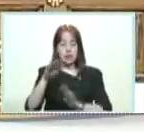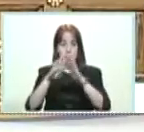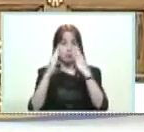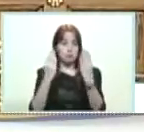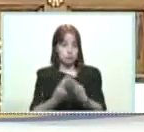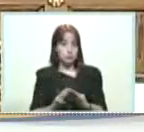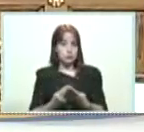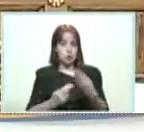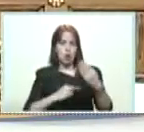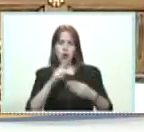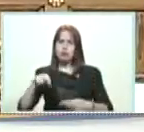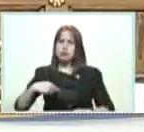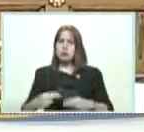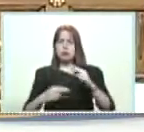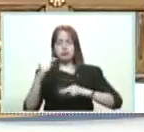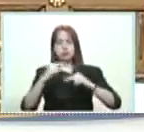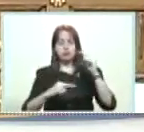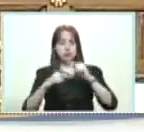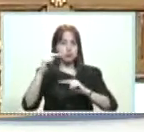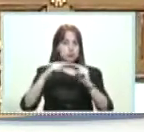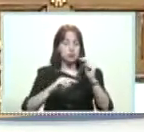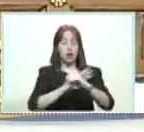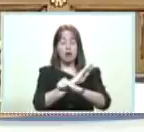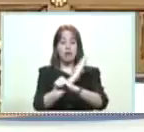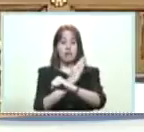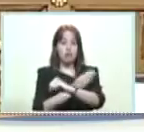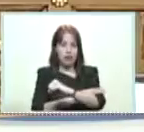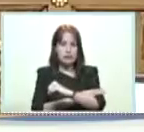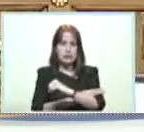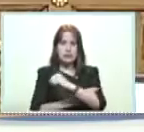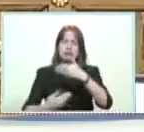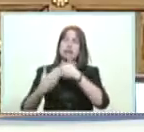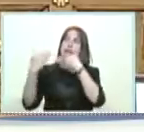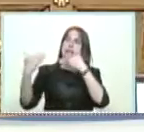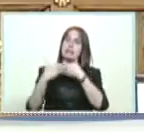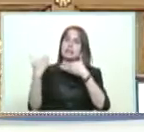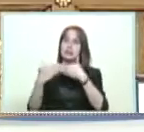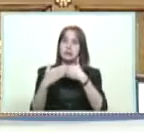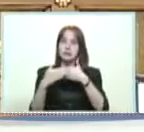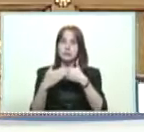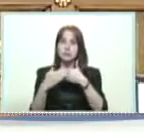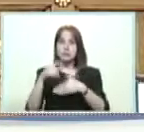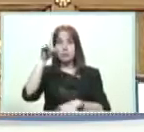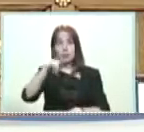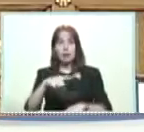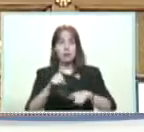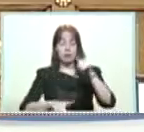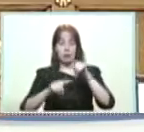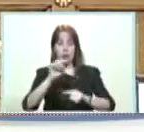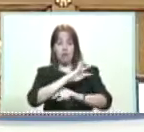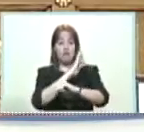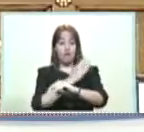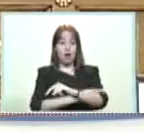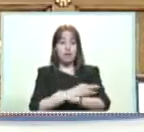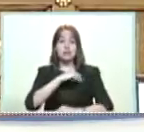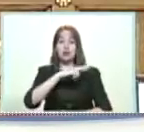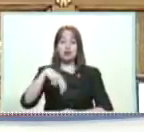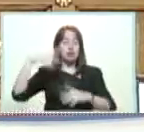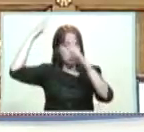estamos construyendo, de las fuerzas que nos acosan y amenazan y de la fuerza que nosotros tenemos en el campo